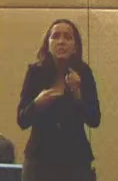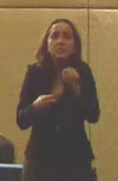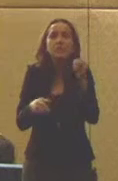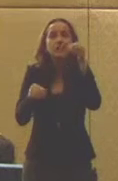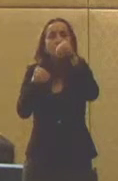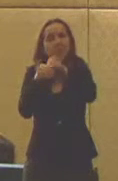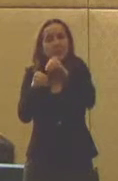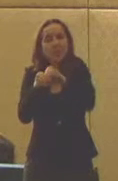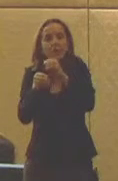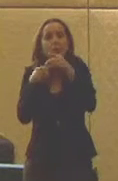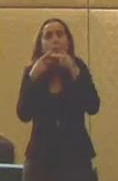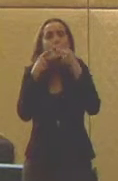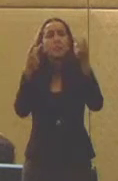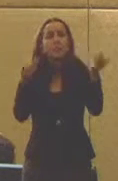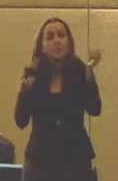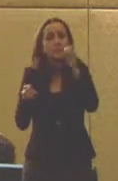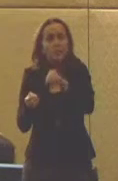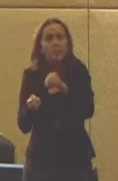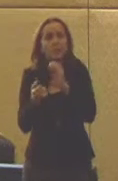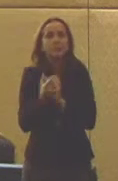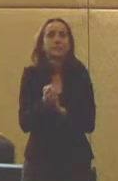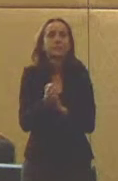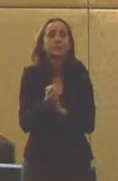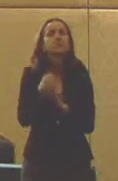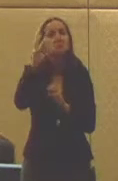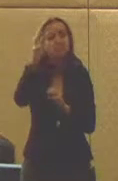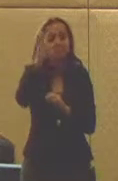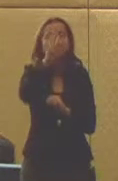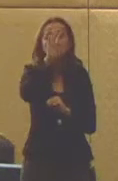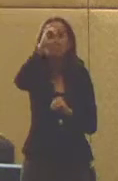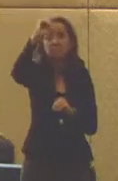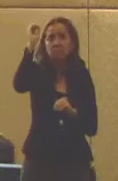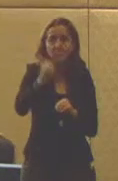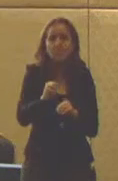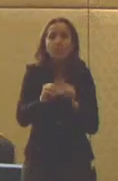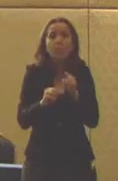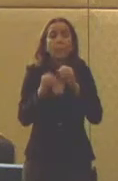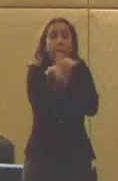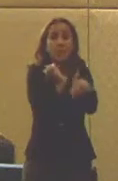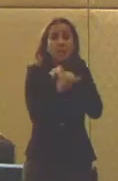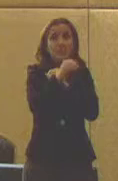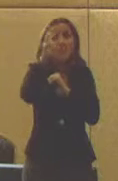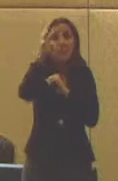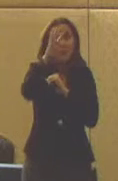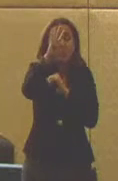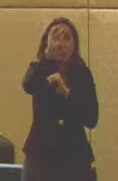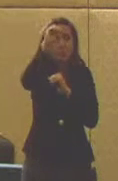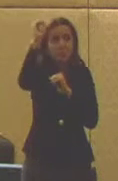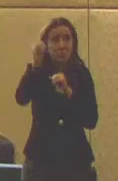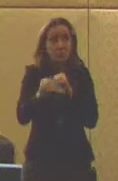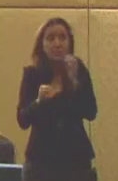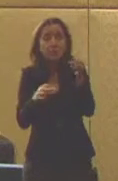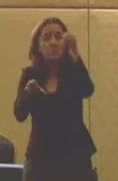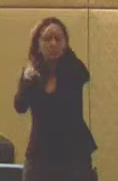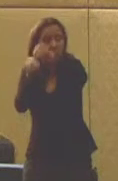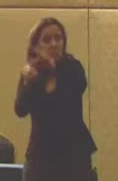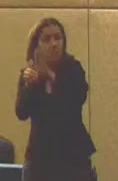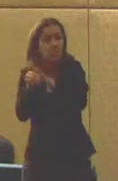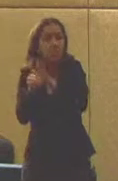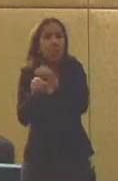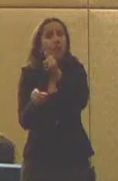riesgo en la inversión pública. En este caso vemos el 64% de los países donde se hizo la aplicación del indicador